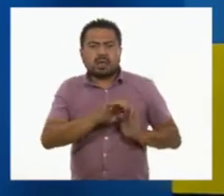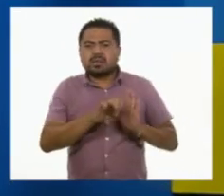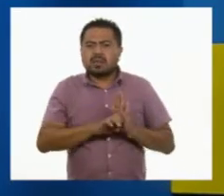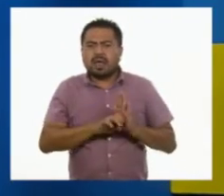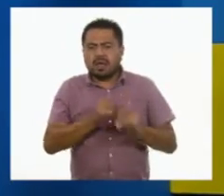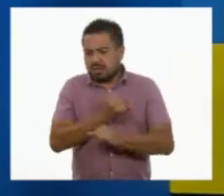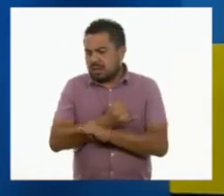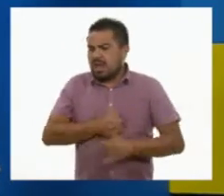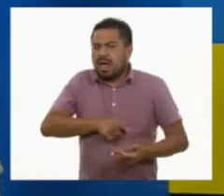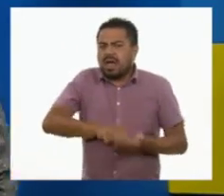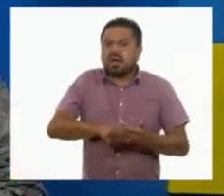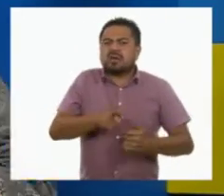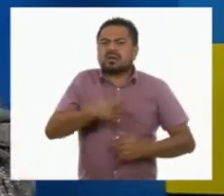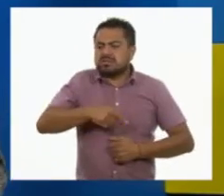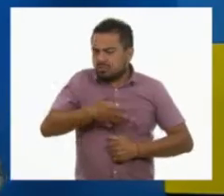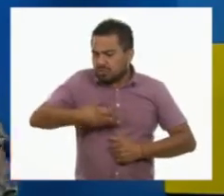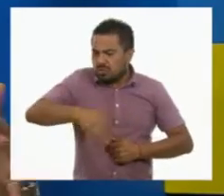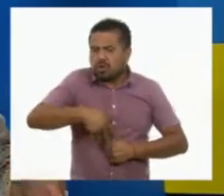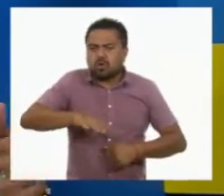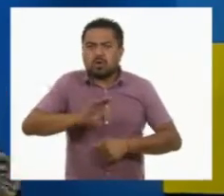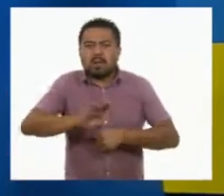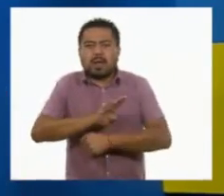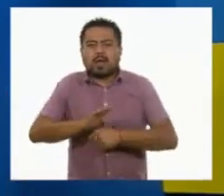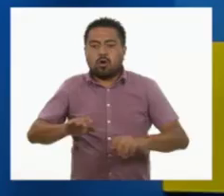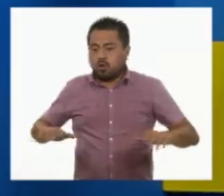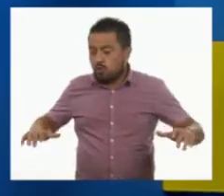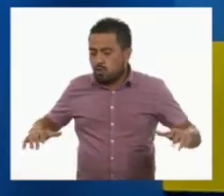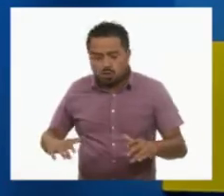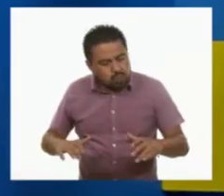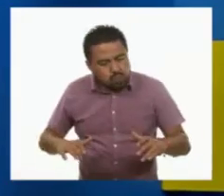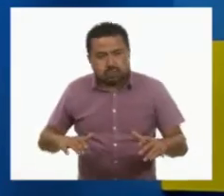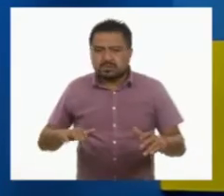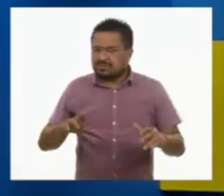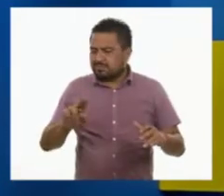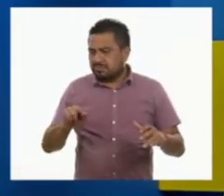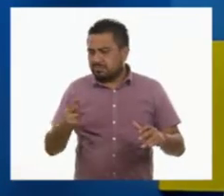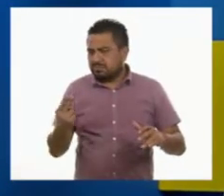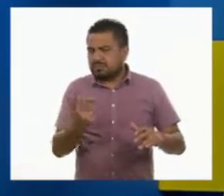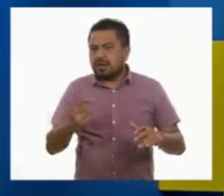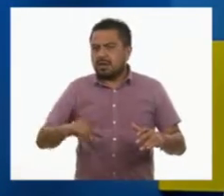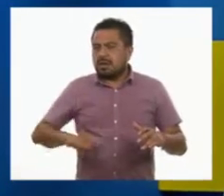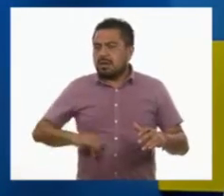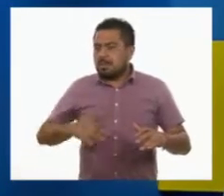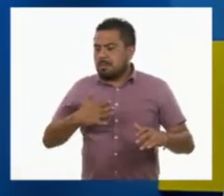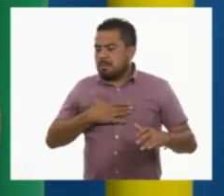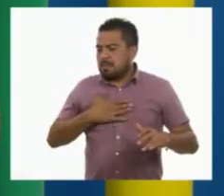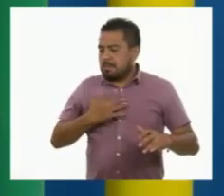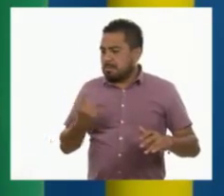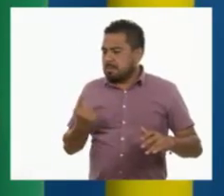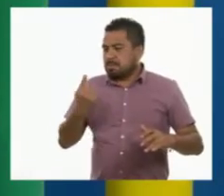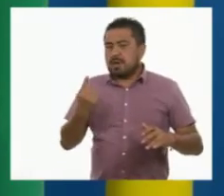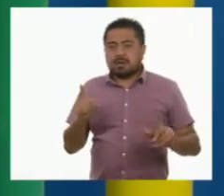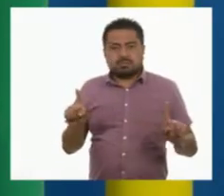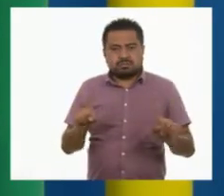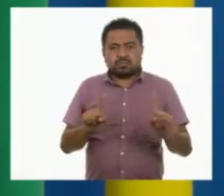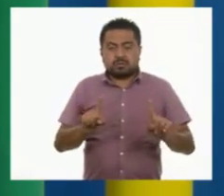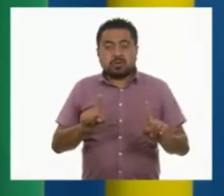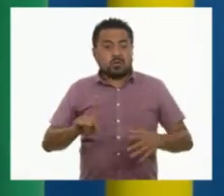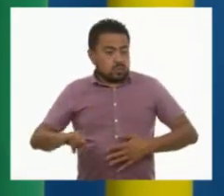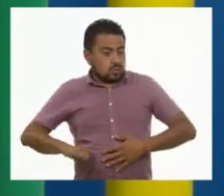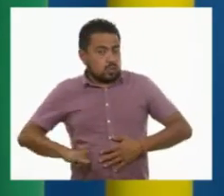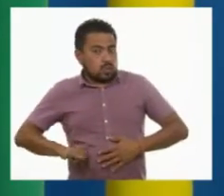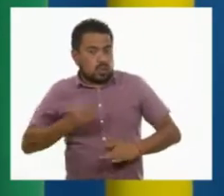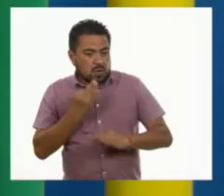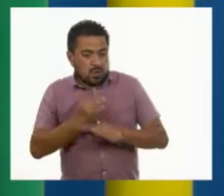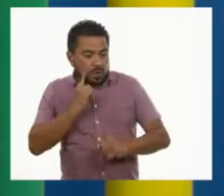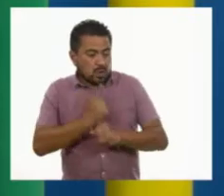ser autónomos es buscar el bienestar colectivo, sin necesidad de tener un interés propio. Es muy interesante todo